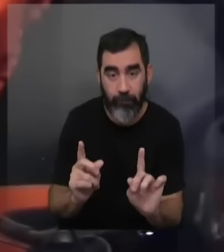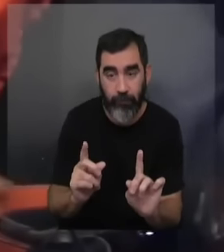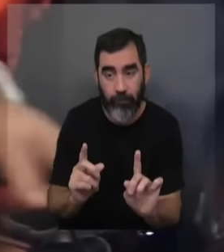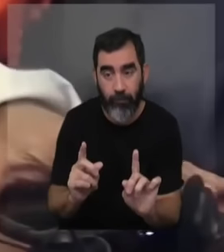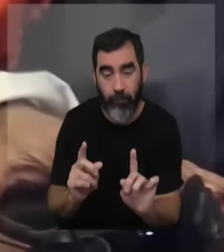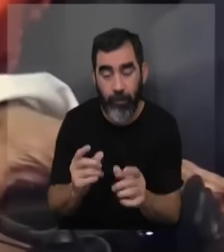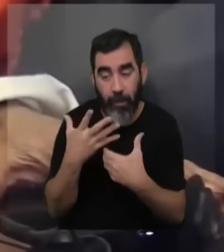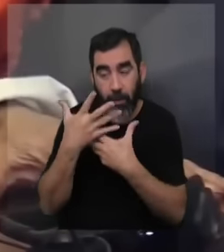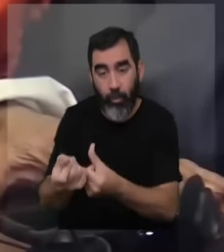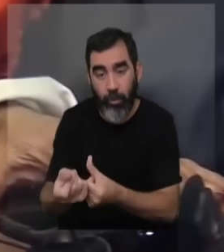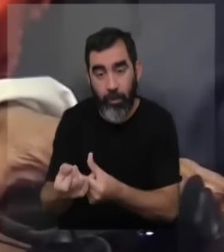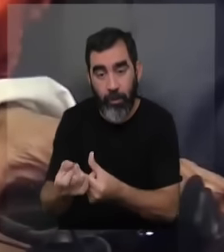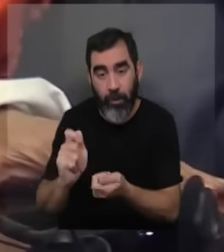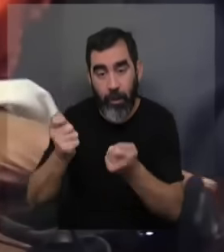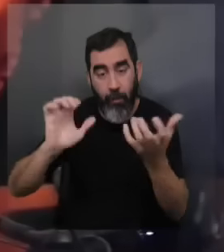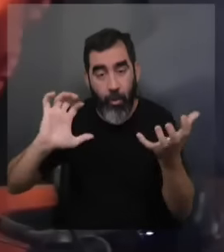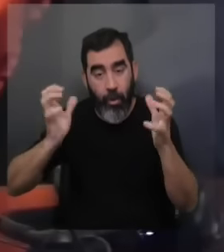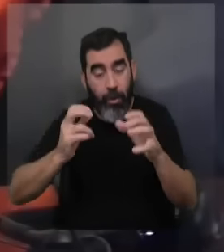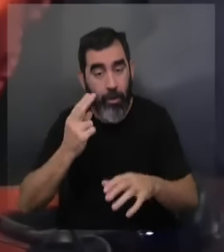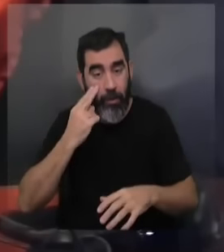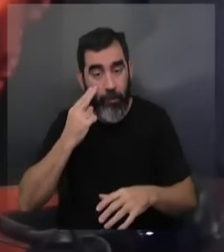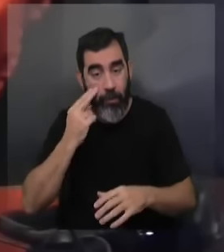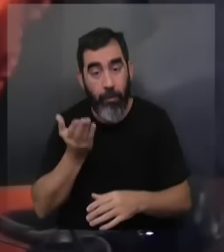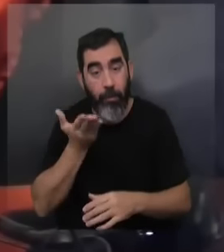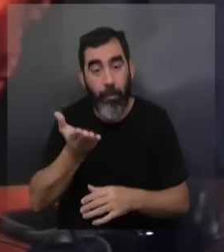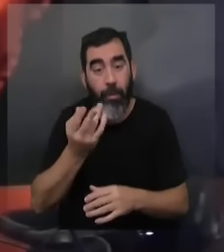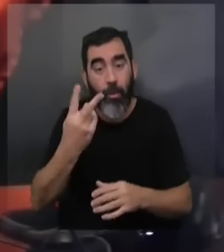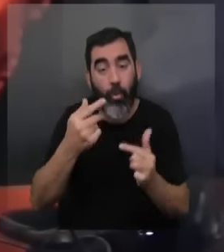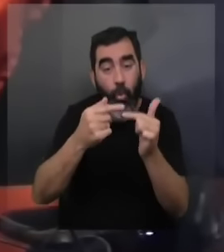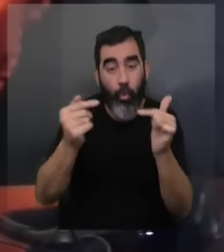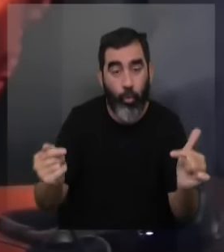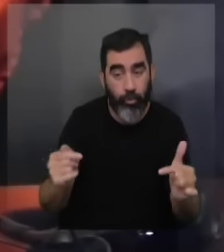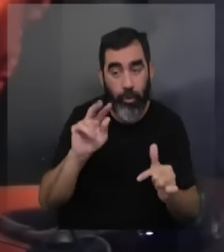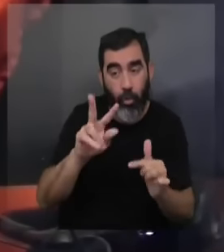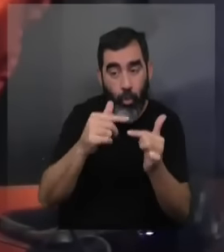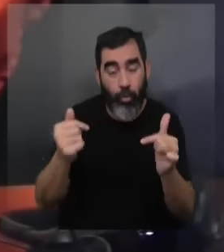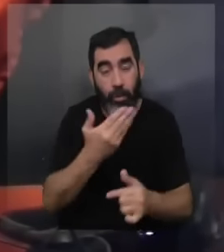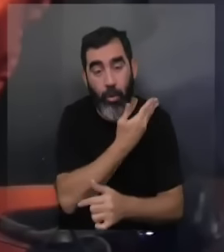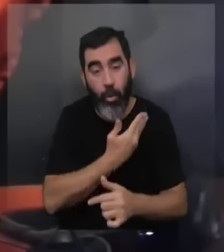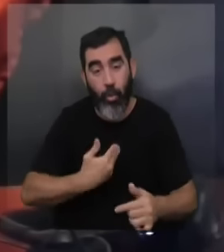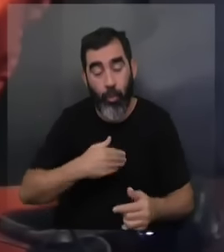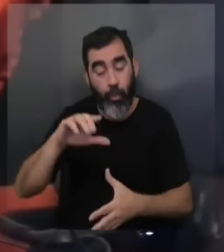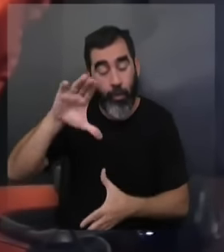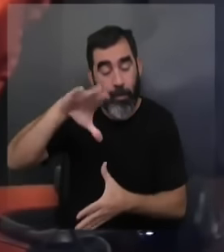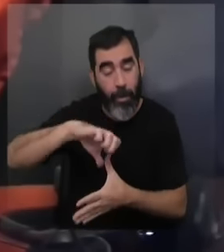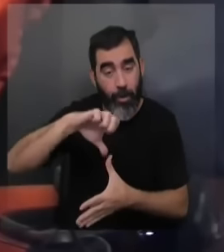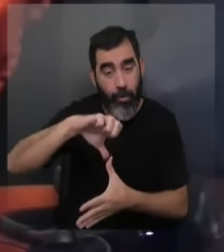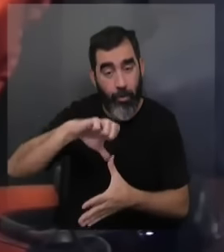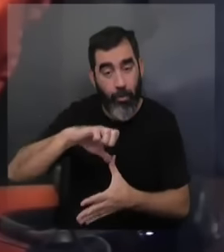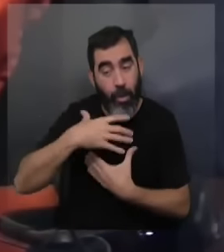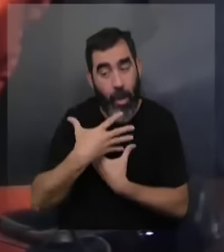para socorrer en tiempo de cambio climático y pedirle dos cosas a los gobiernos de nuestra América